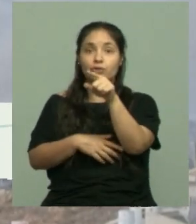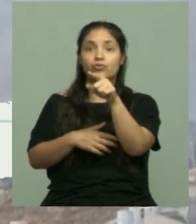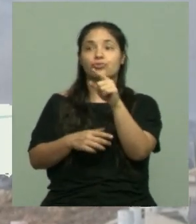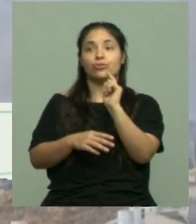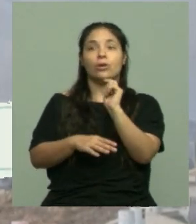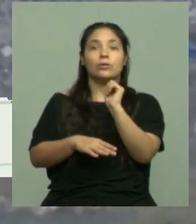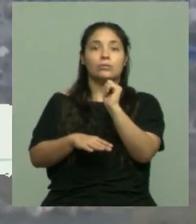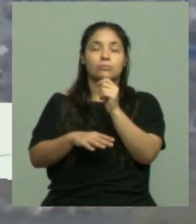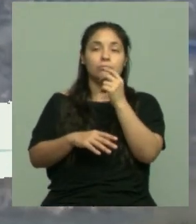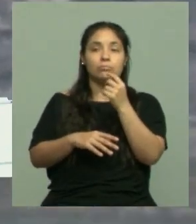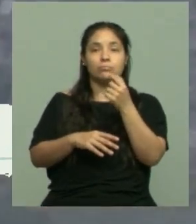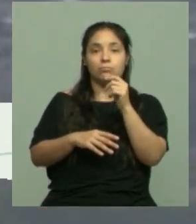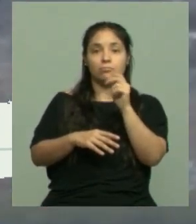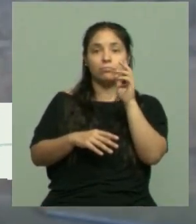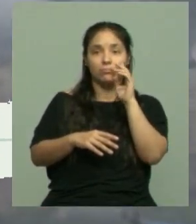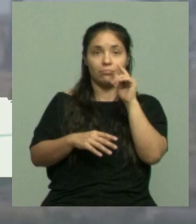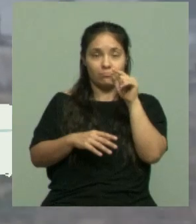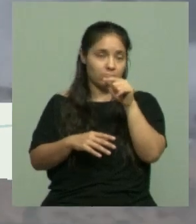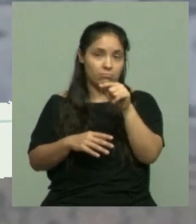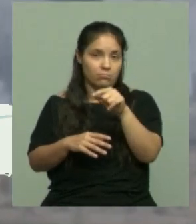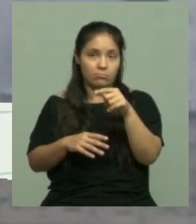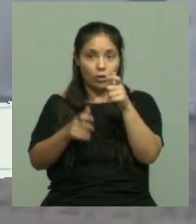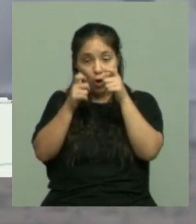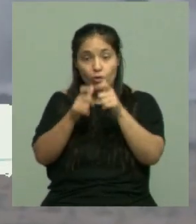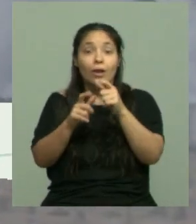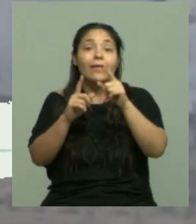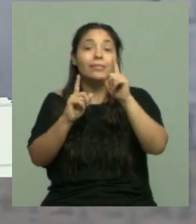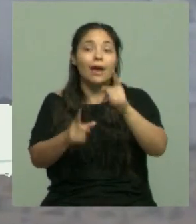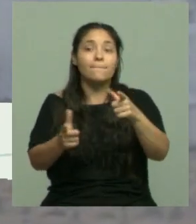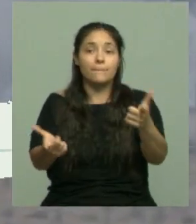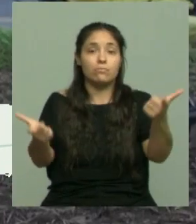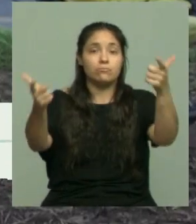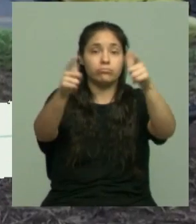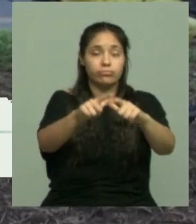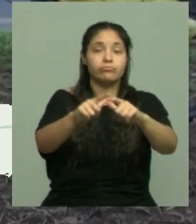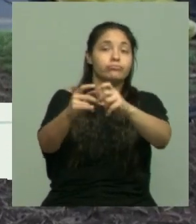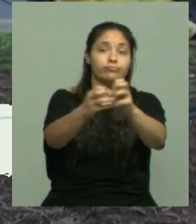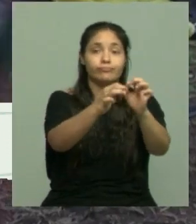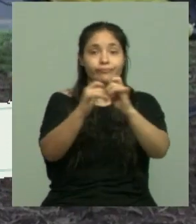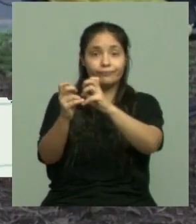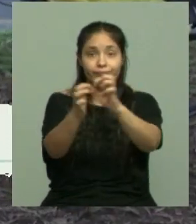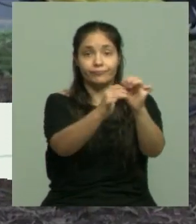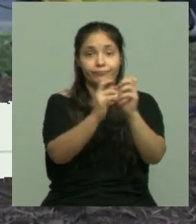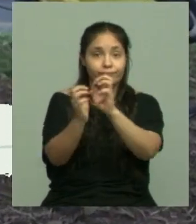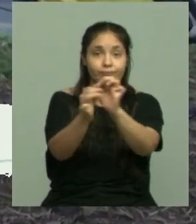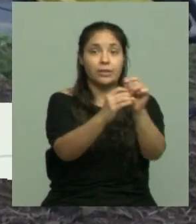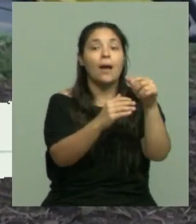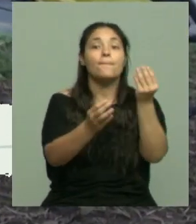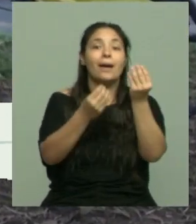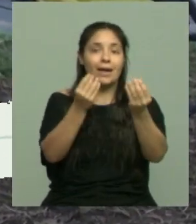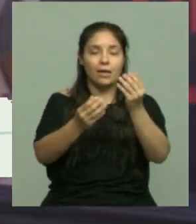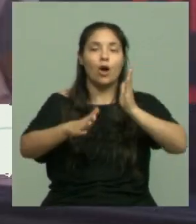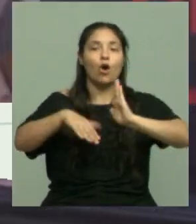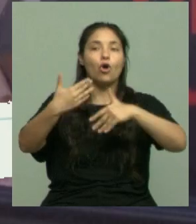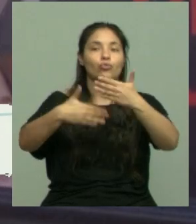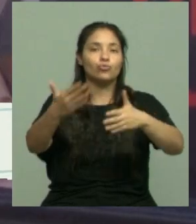desde Ginebra se puedan dar las discusiones para que estos organismos puedan llevar esta construcción principalmente